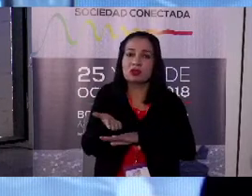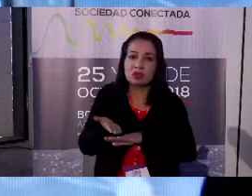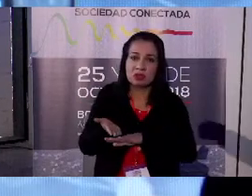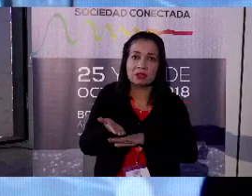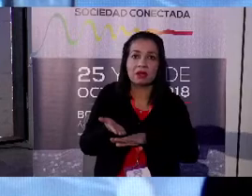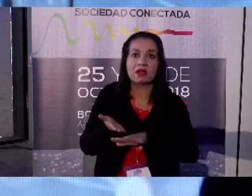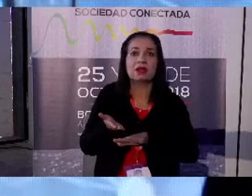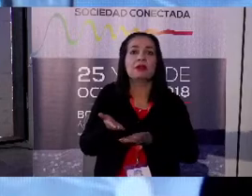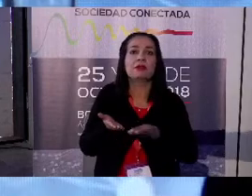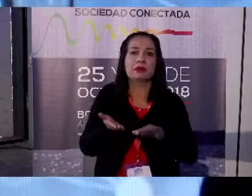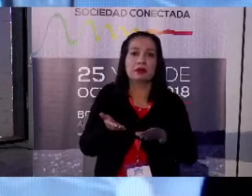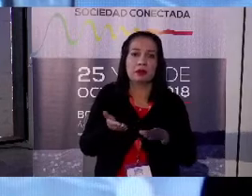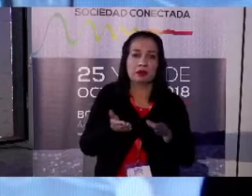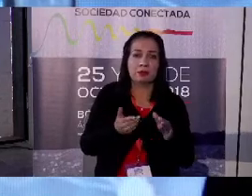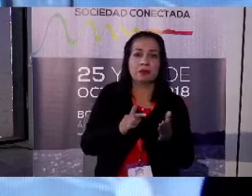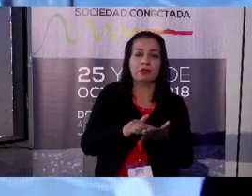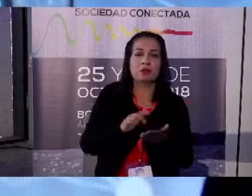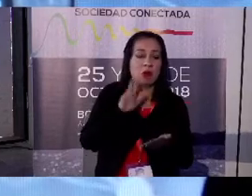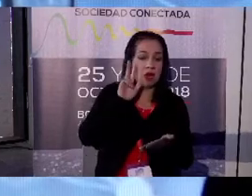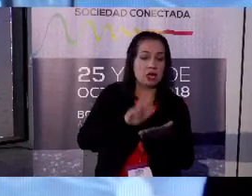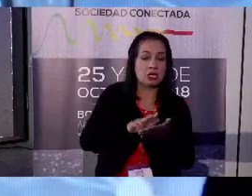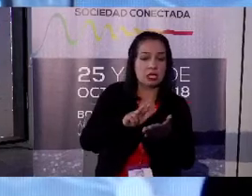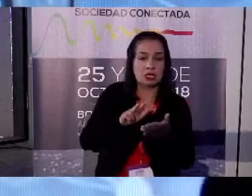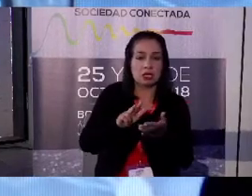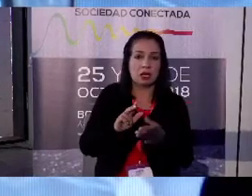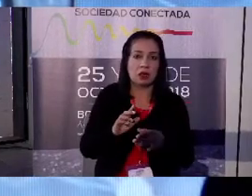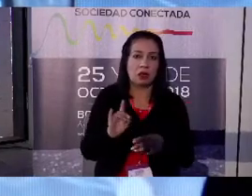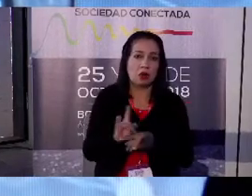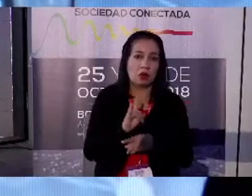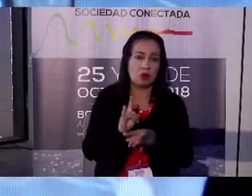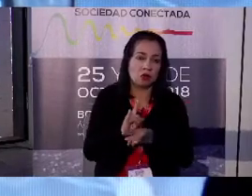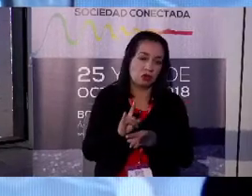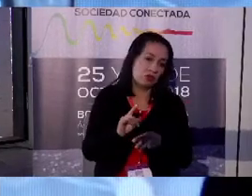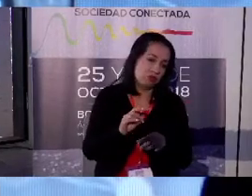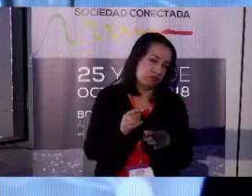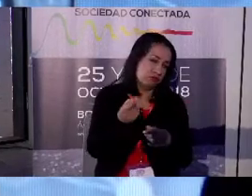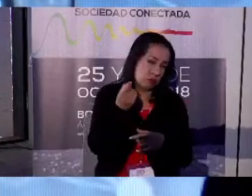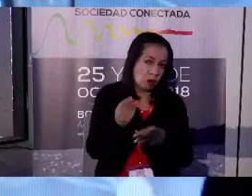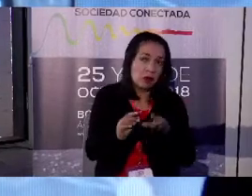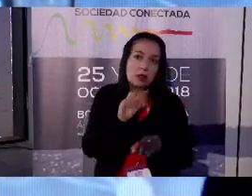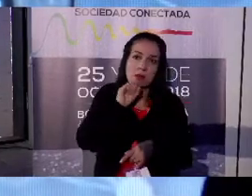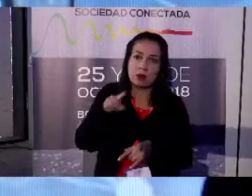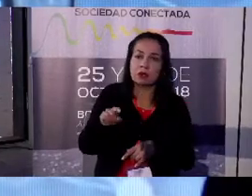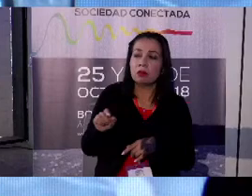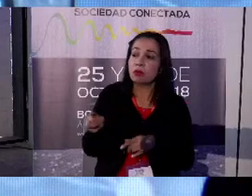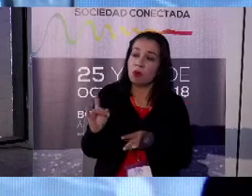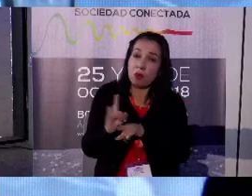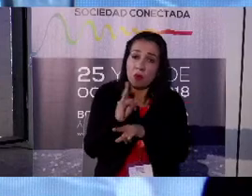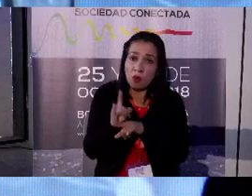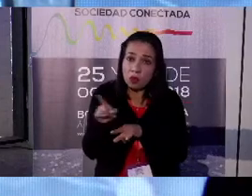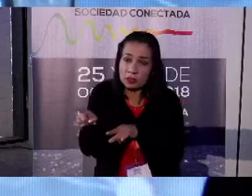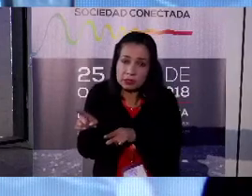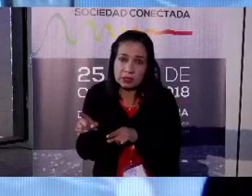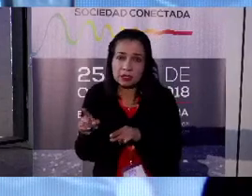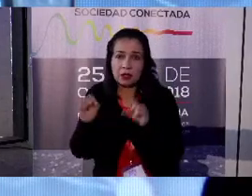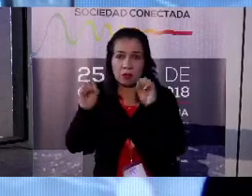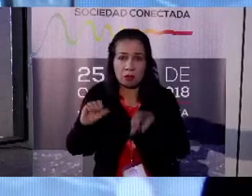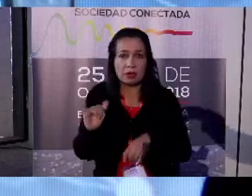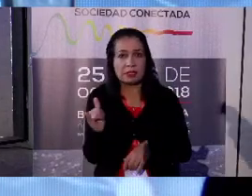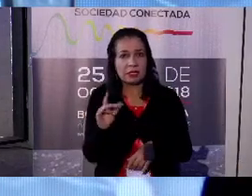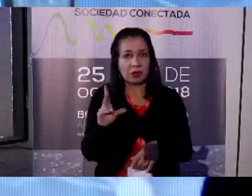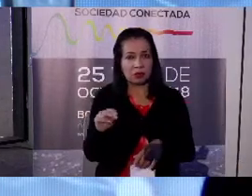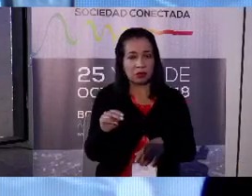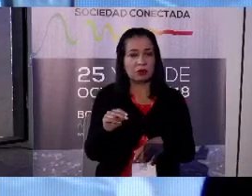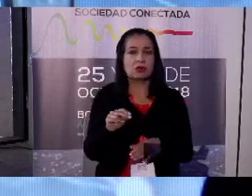licencias a veces preguntan puedo usar este dispositivo o no y Bueno mira hay una